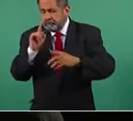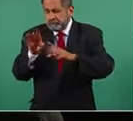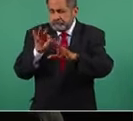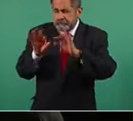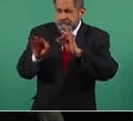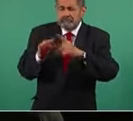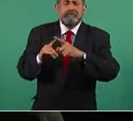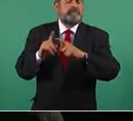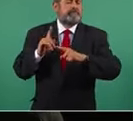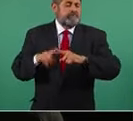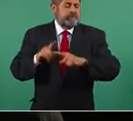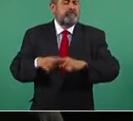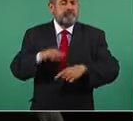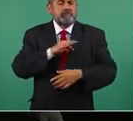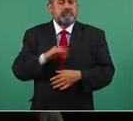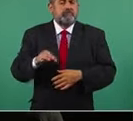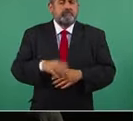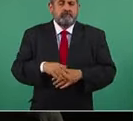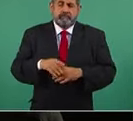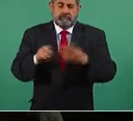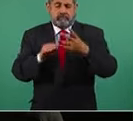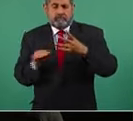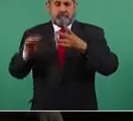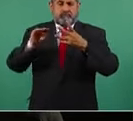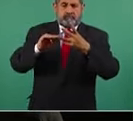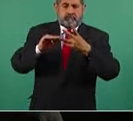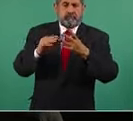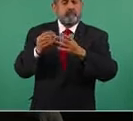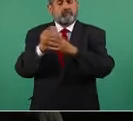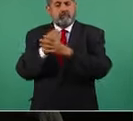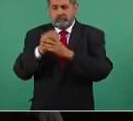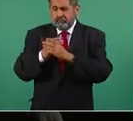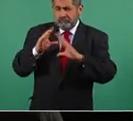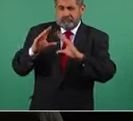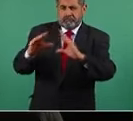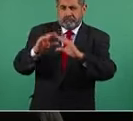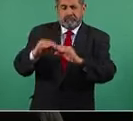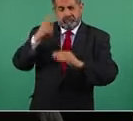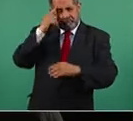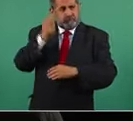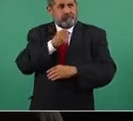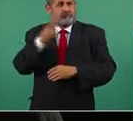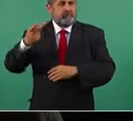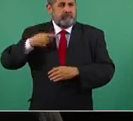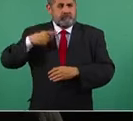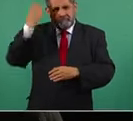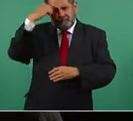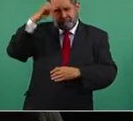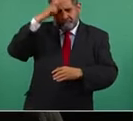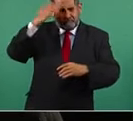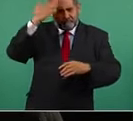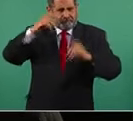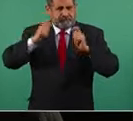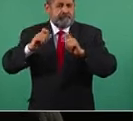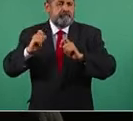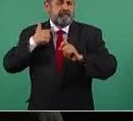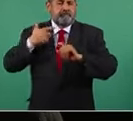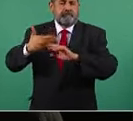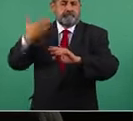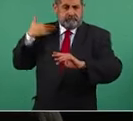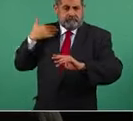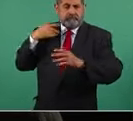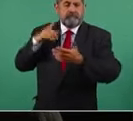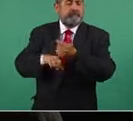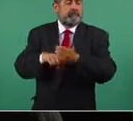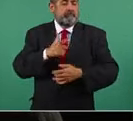de retomar cursos de formación inicial, pero para personal veterano, es decir, personal que ingresó a la